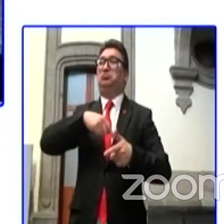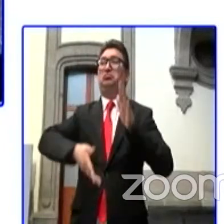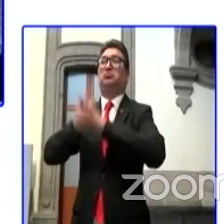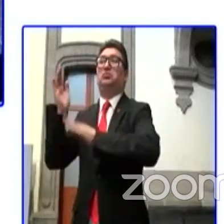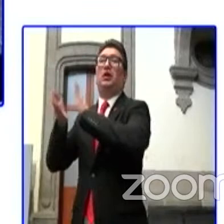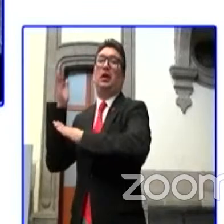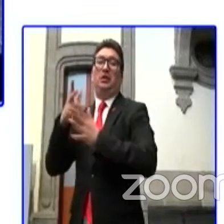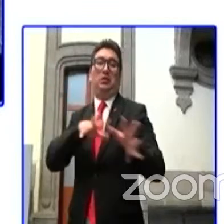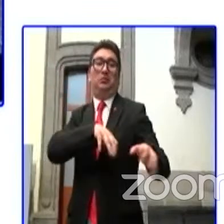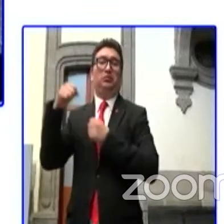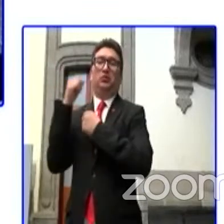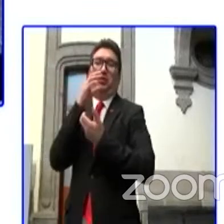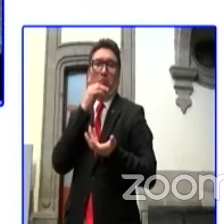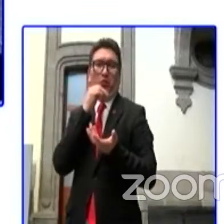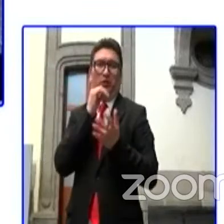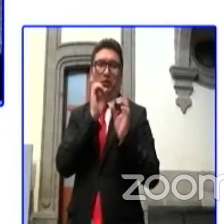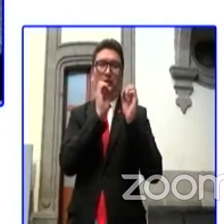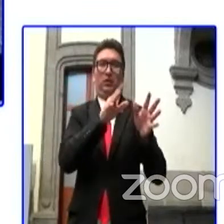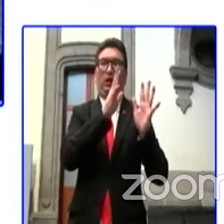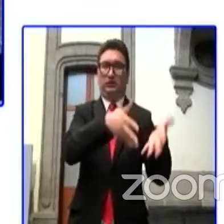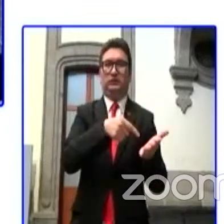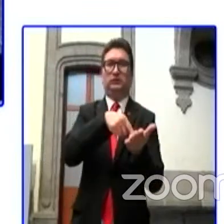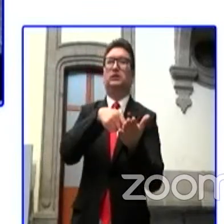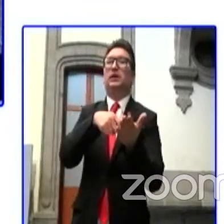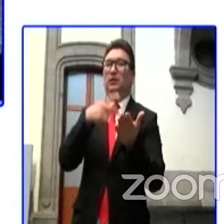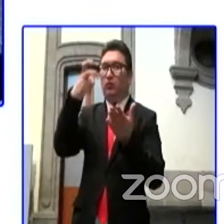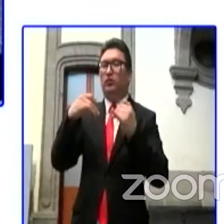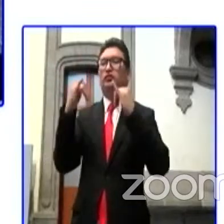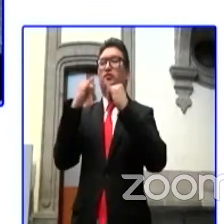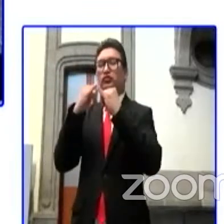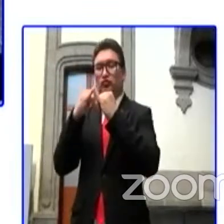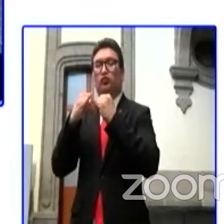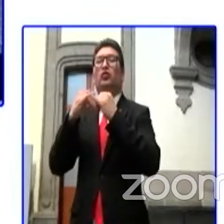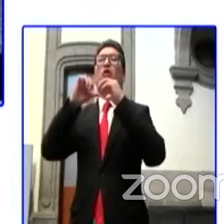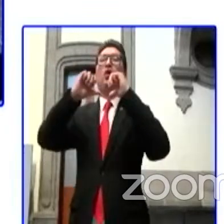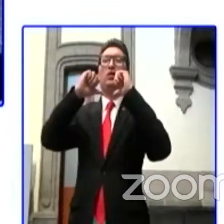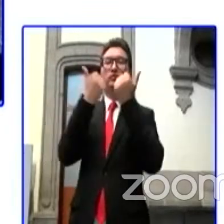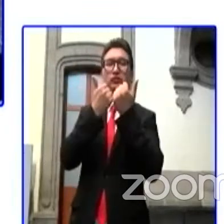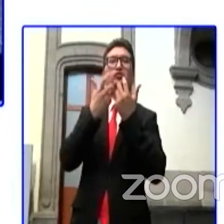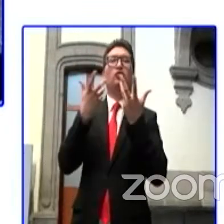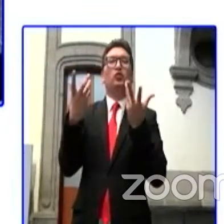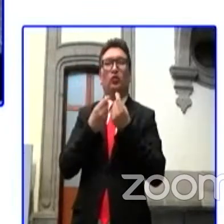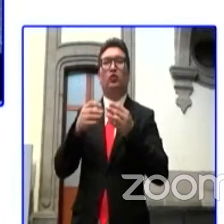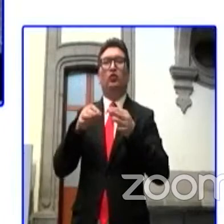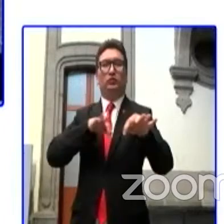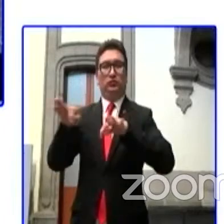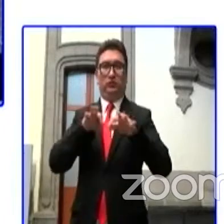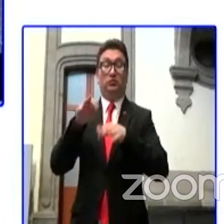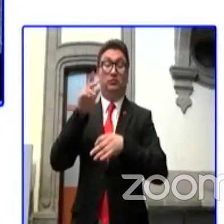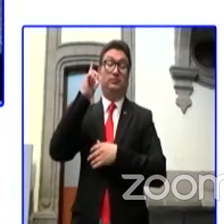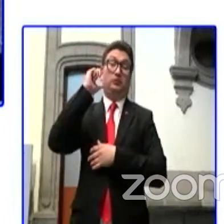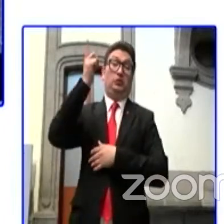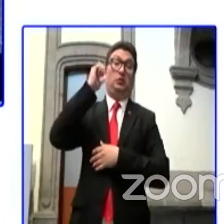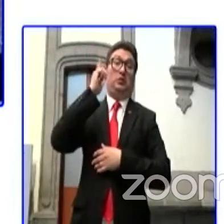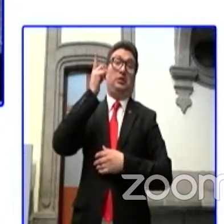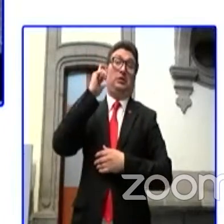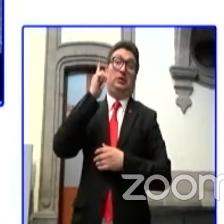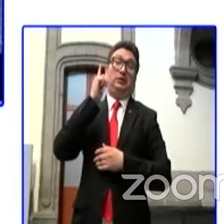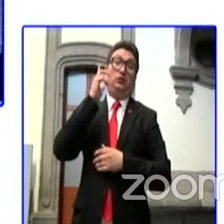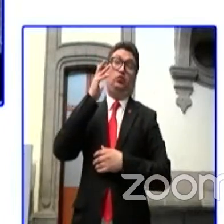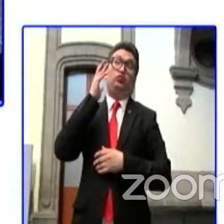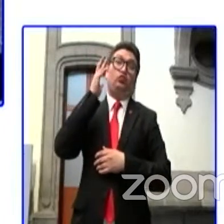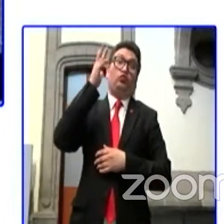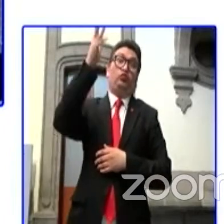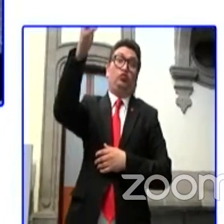unidad, un frente común como instituto, sociedad civil y que ojalá tengamos tiempos